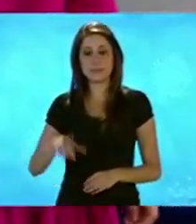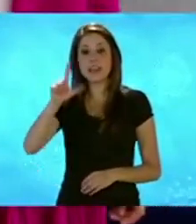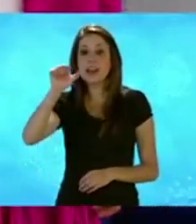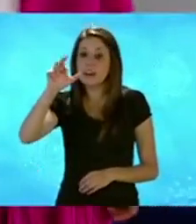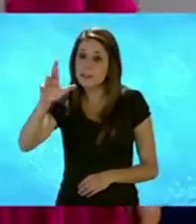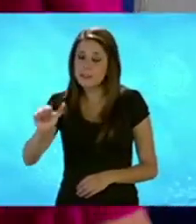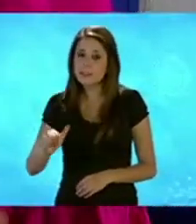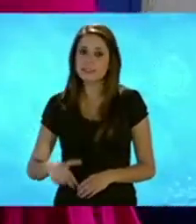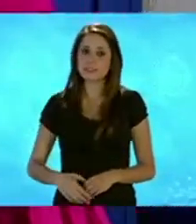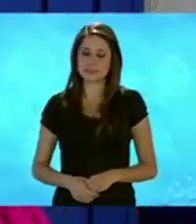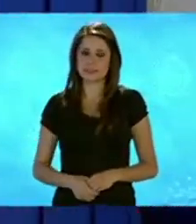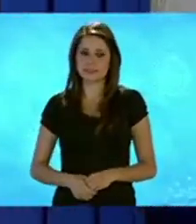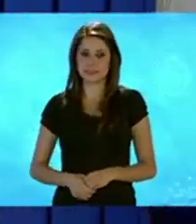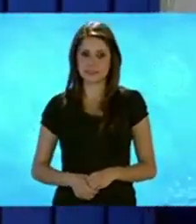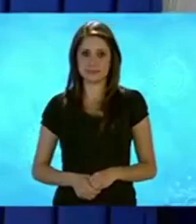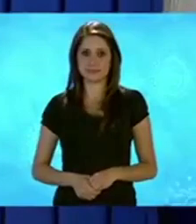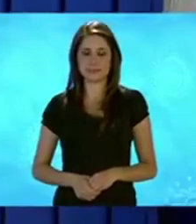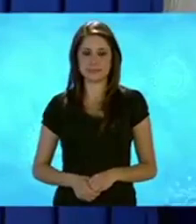¡Laura!